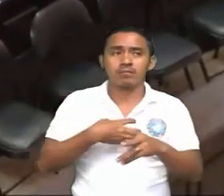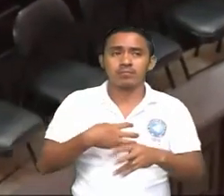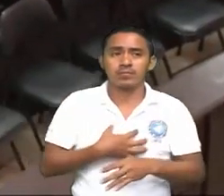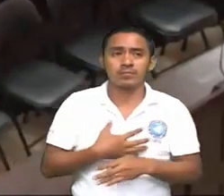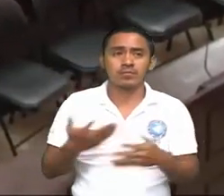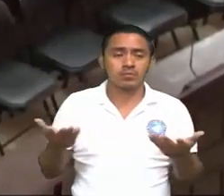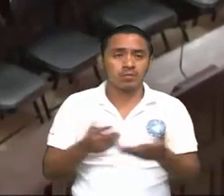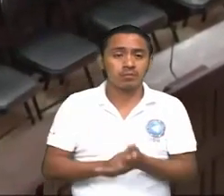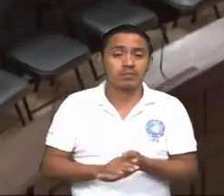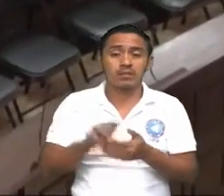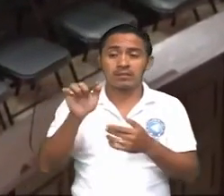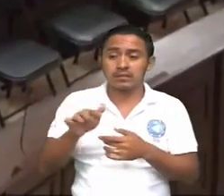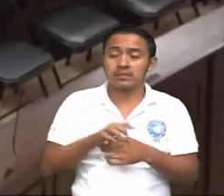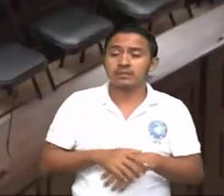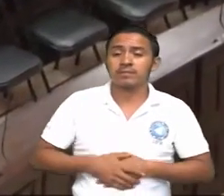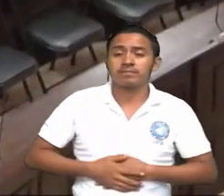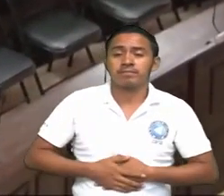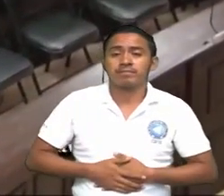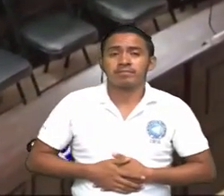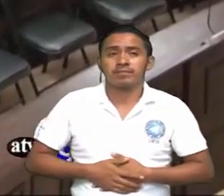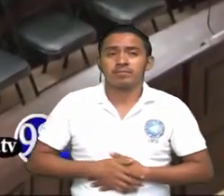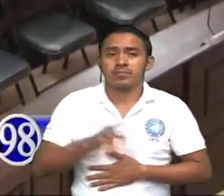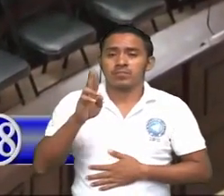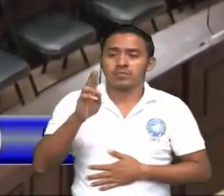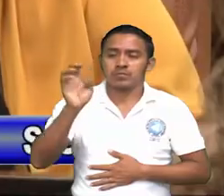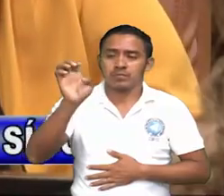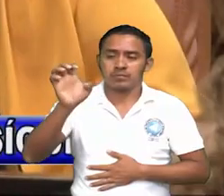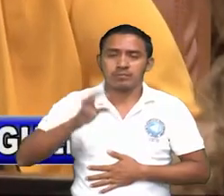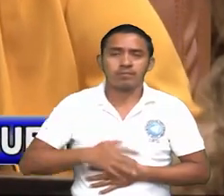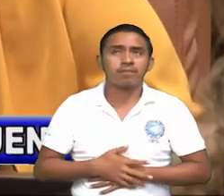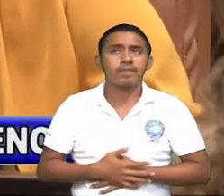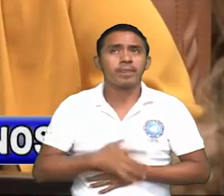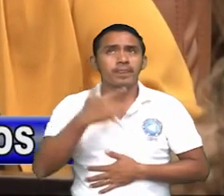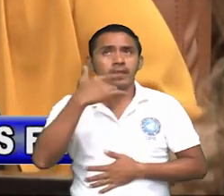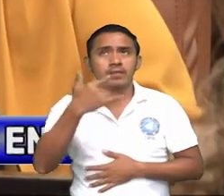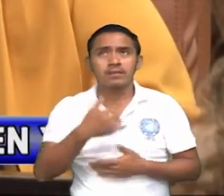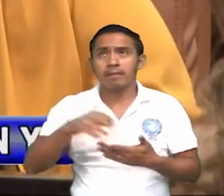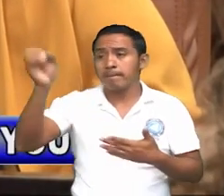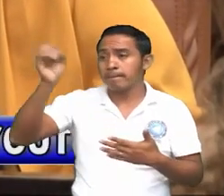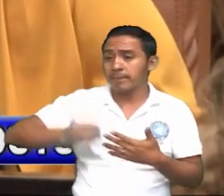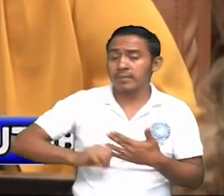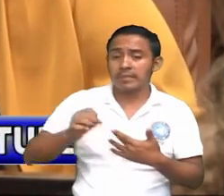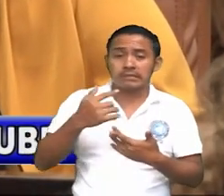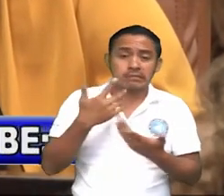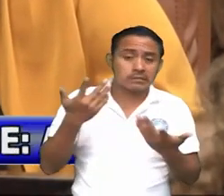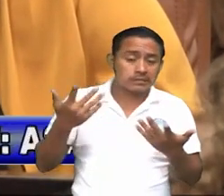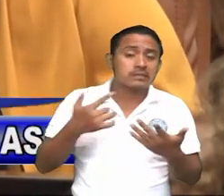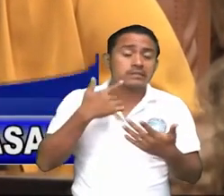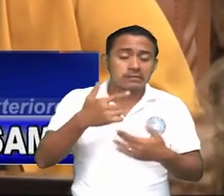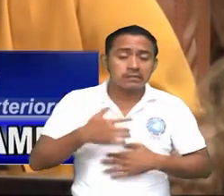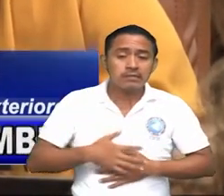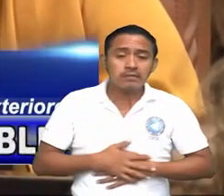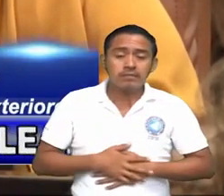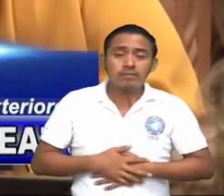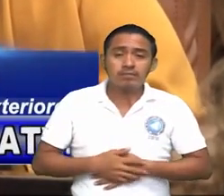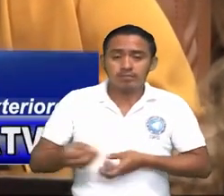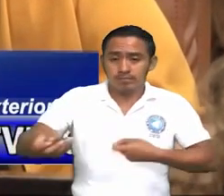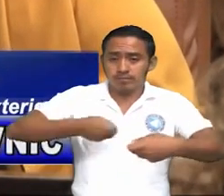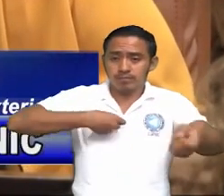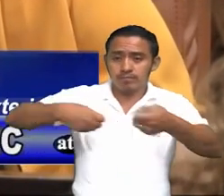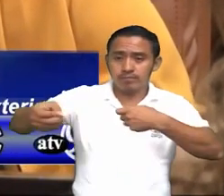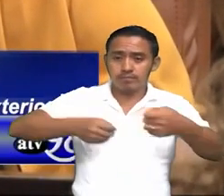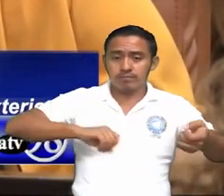Bretaña de la Unión Europea. Que según las estadísticas oficiales, el comercio